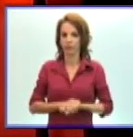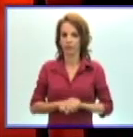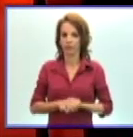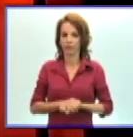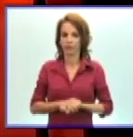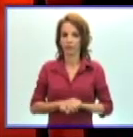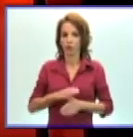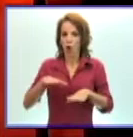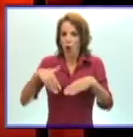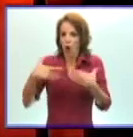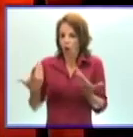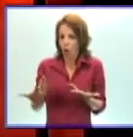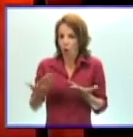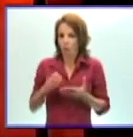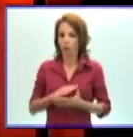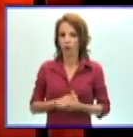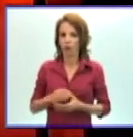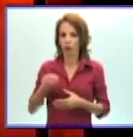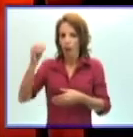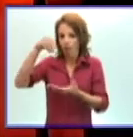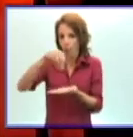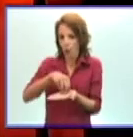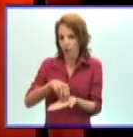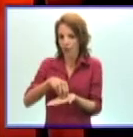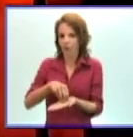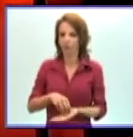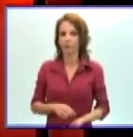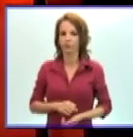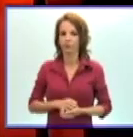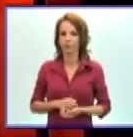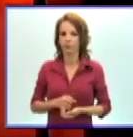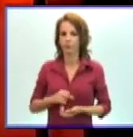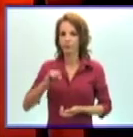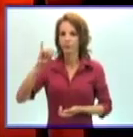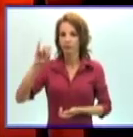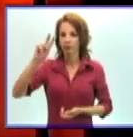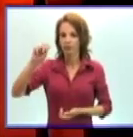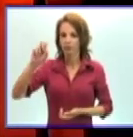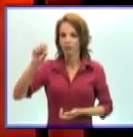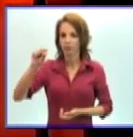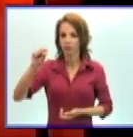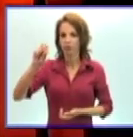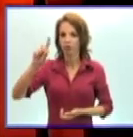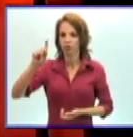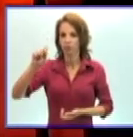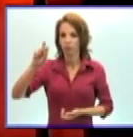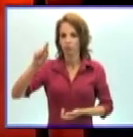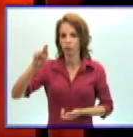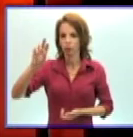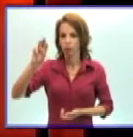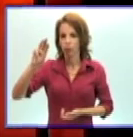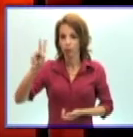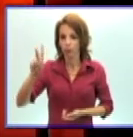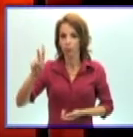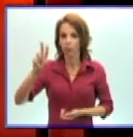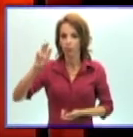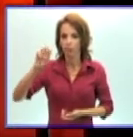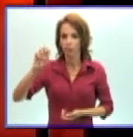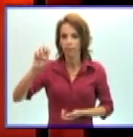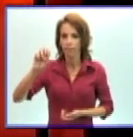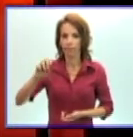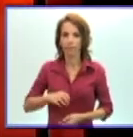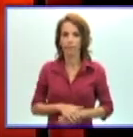colocamos o cómo colocamos el instrumento, ¿ya? Es decir, colocar bien el instrumento es muy importante. Vamos a